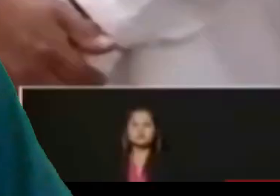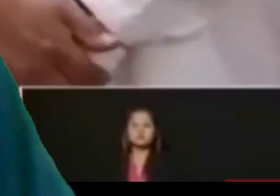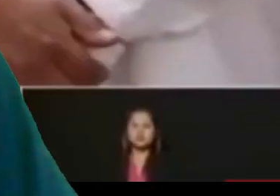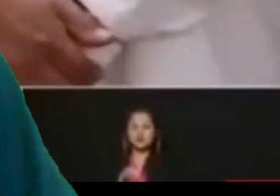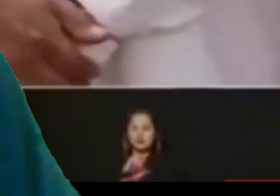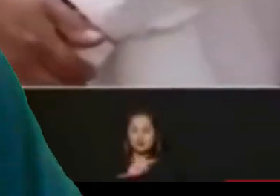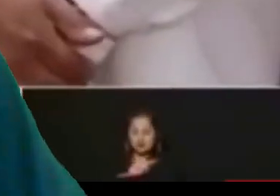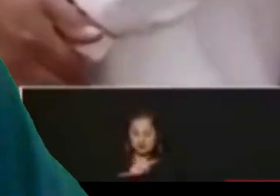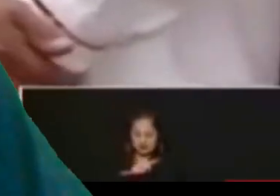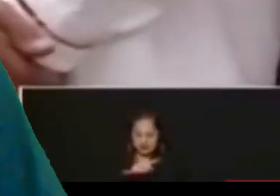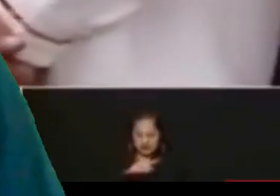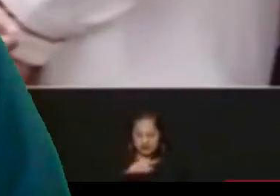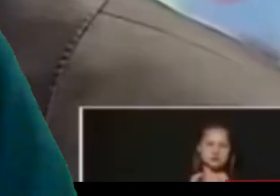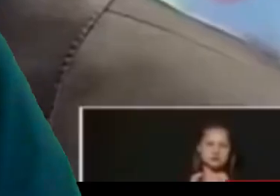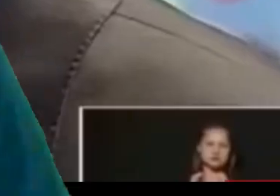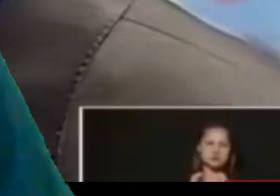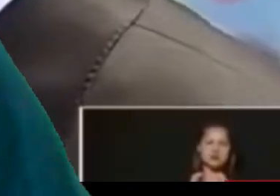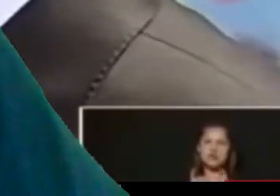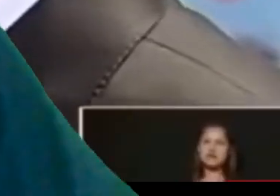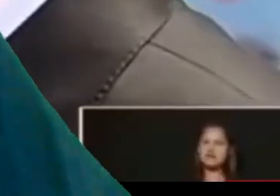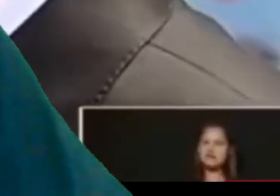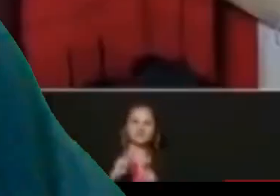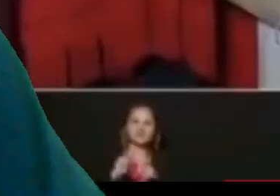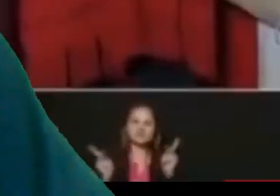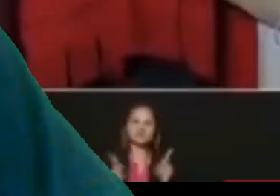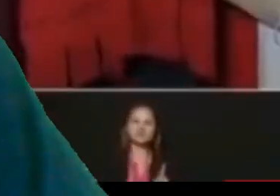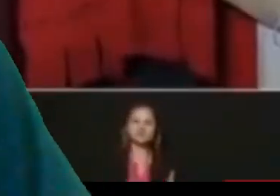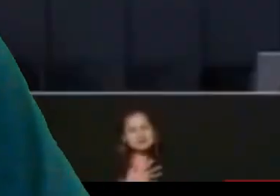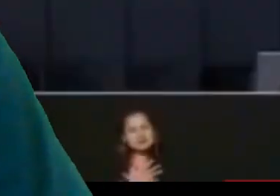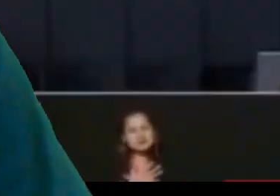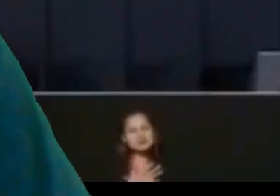petróleo. Pero los Emiratos Árabes